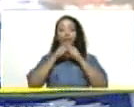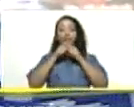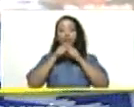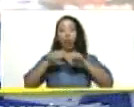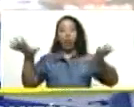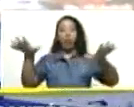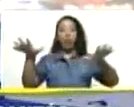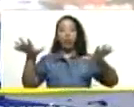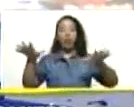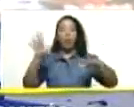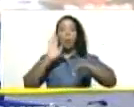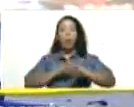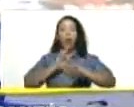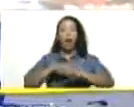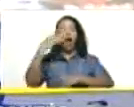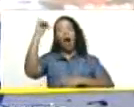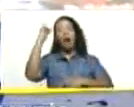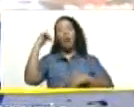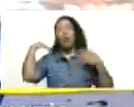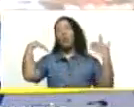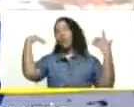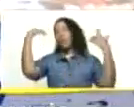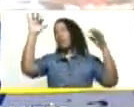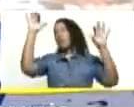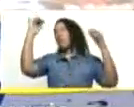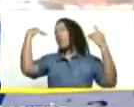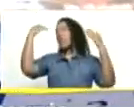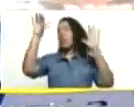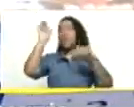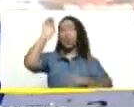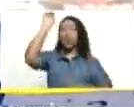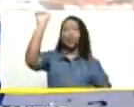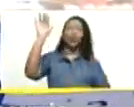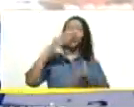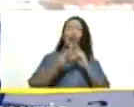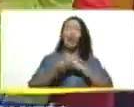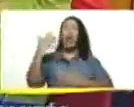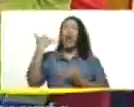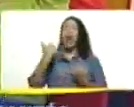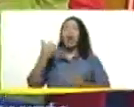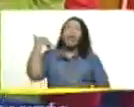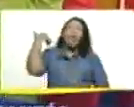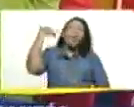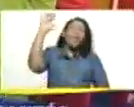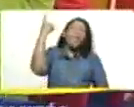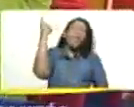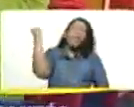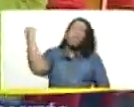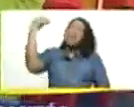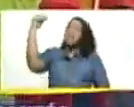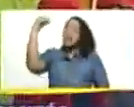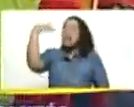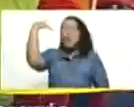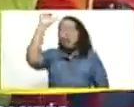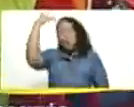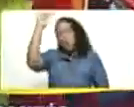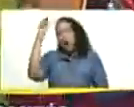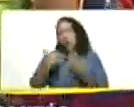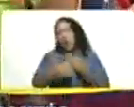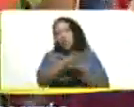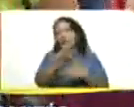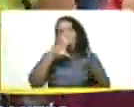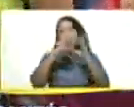Porque ahora es que hay vida para los CLAP, ahora es que hay futuro para los CLAP, ahora es que hay esperanza y avance para los CLAP,